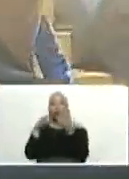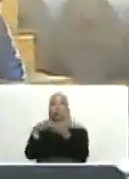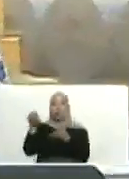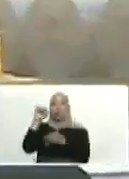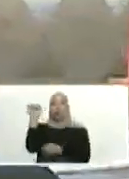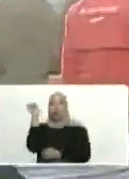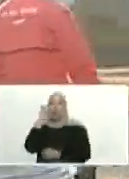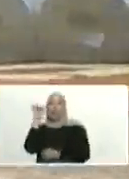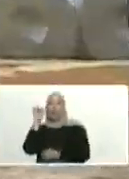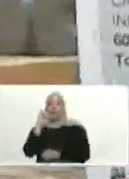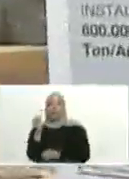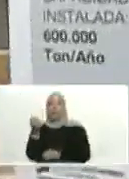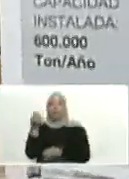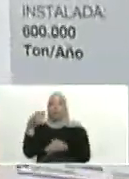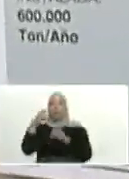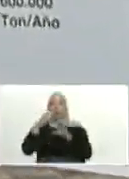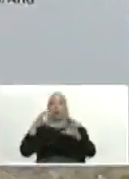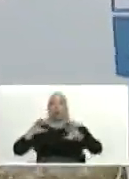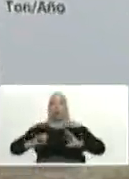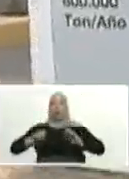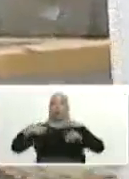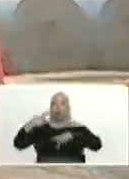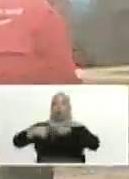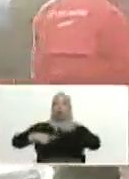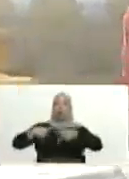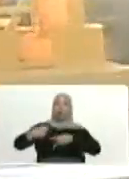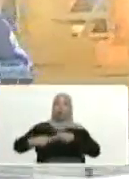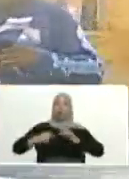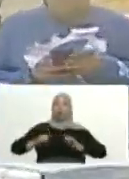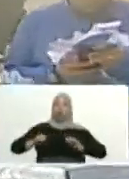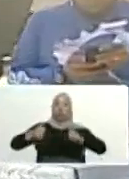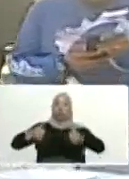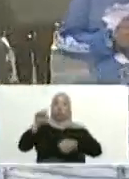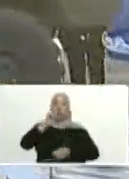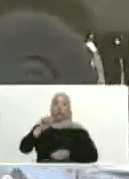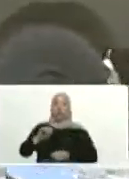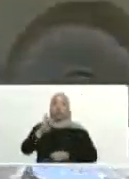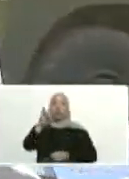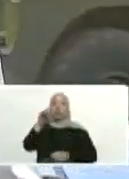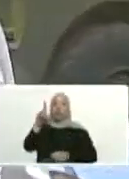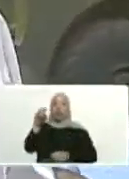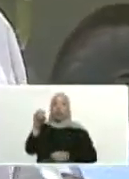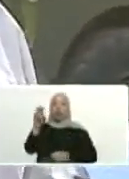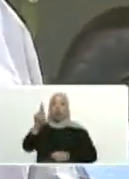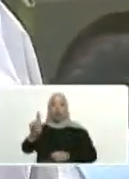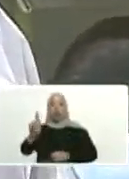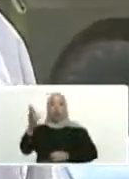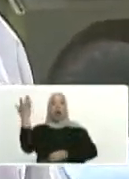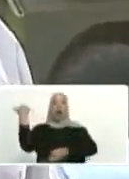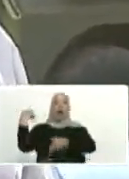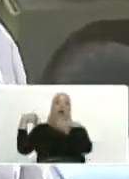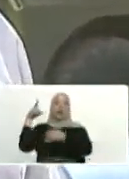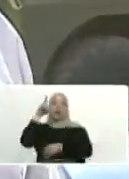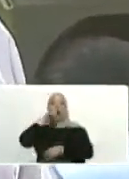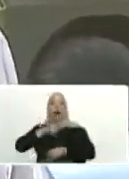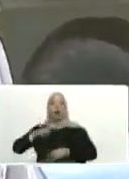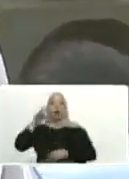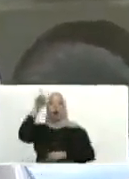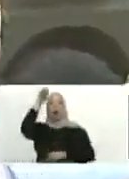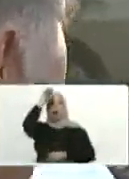portavarrotes de la línea de pella donde nace la producción de sidor esto era traído antes de Alemania o de otro país de Europa